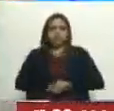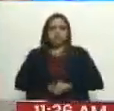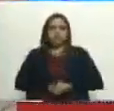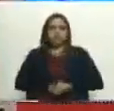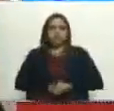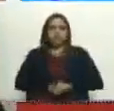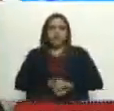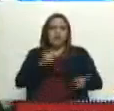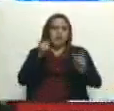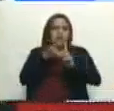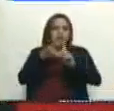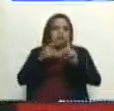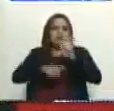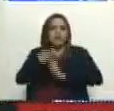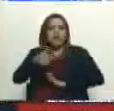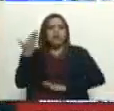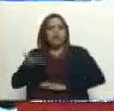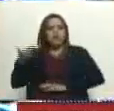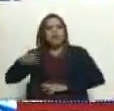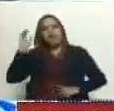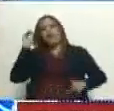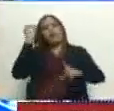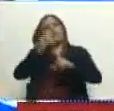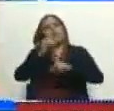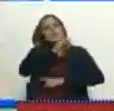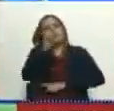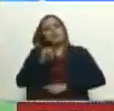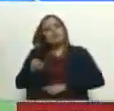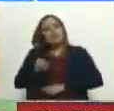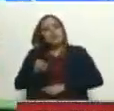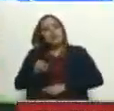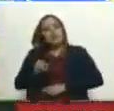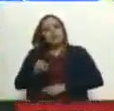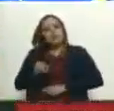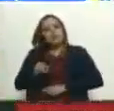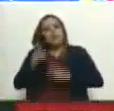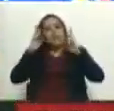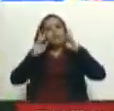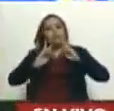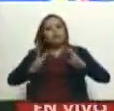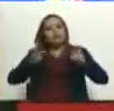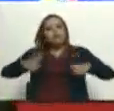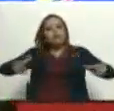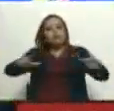uno de los aspectos más importantes para el Zulia, como es el lago de Maracaibo.